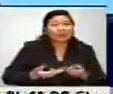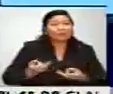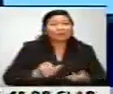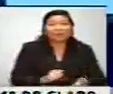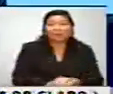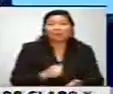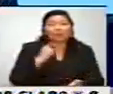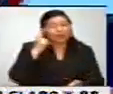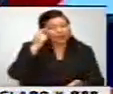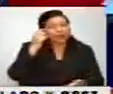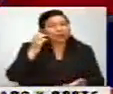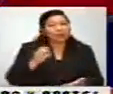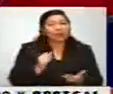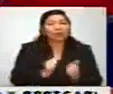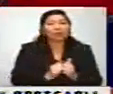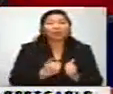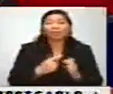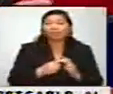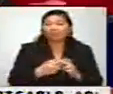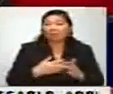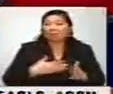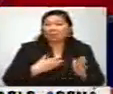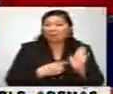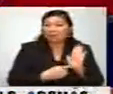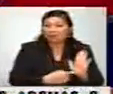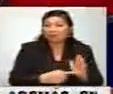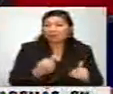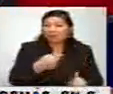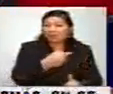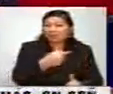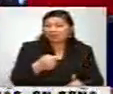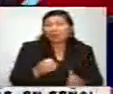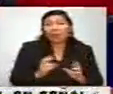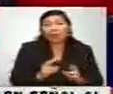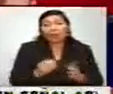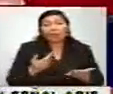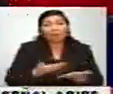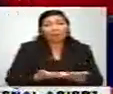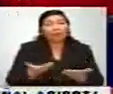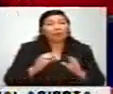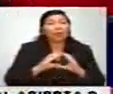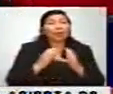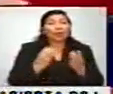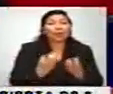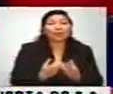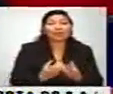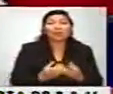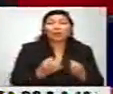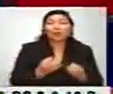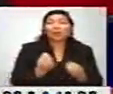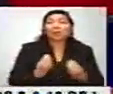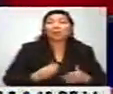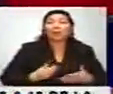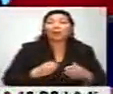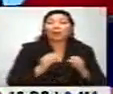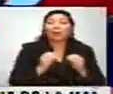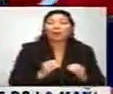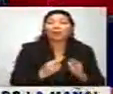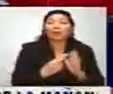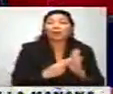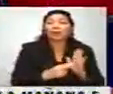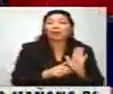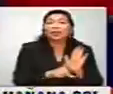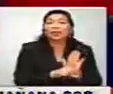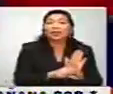cuentas. Entonces yo creo que con mi iniciativa que le he presentado esta semana y espero que se vea pronto en el Congreso, justamente podemos poner una